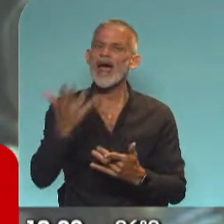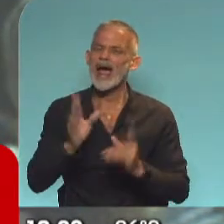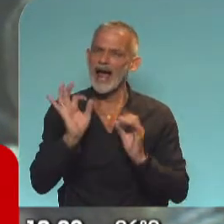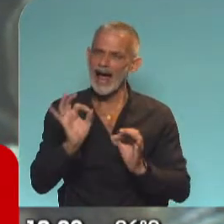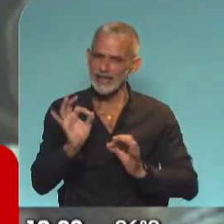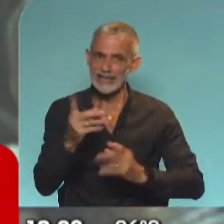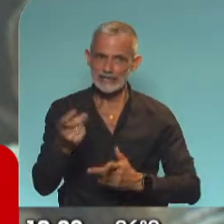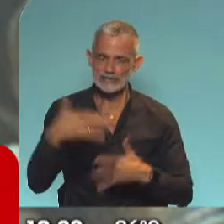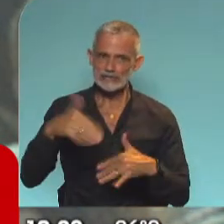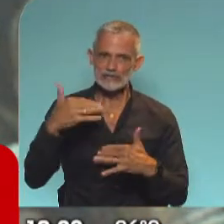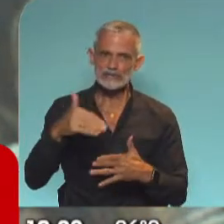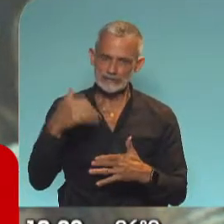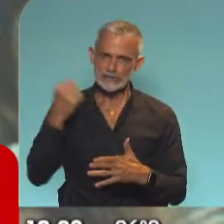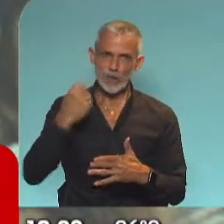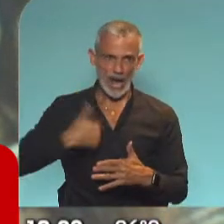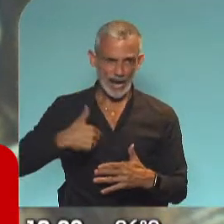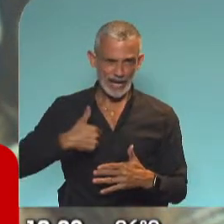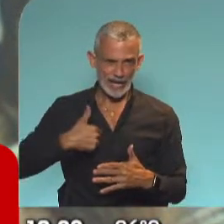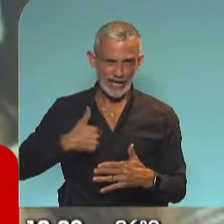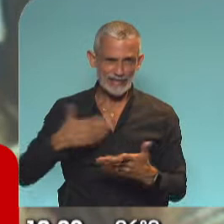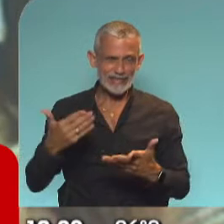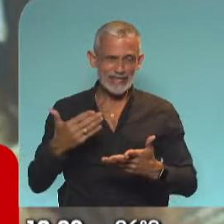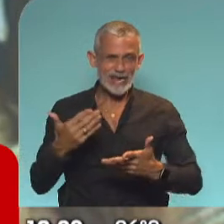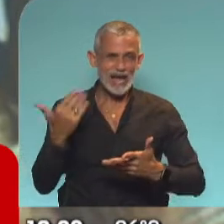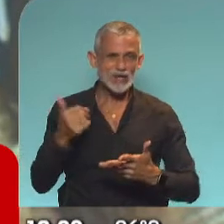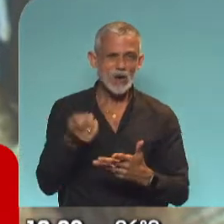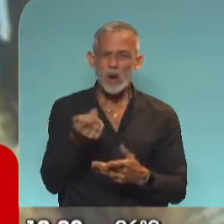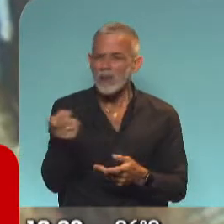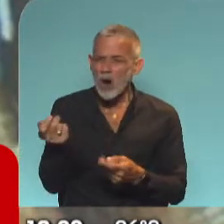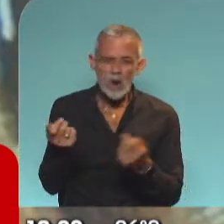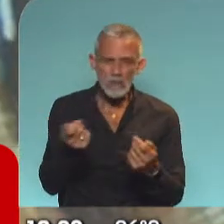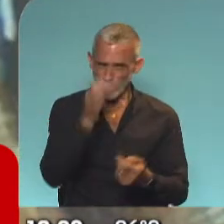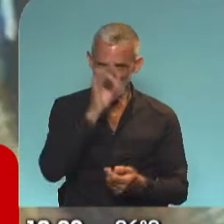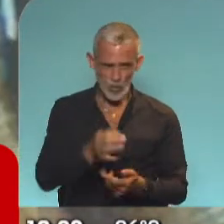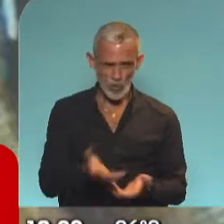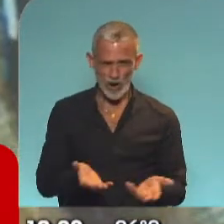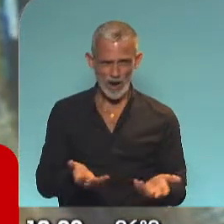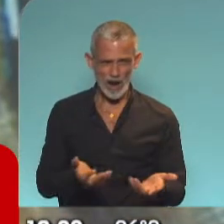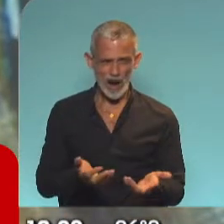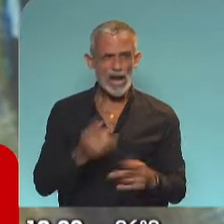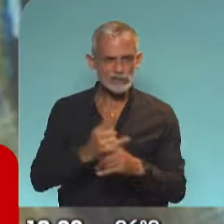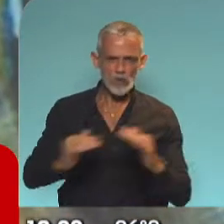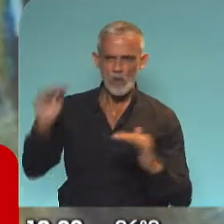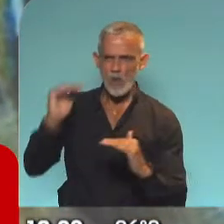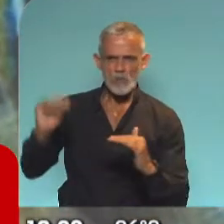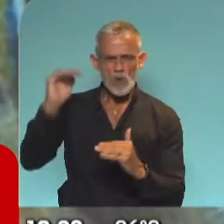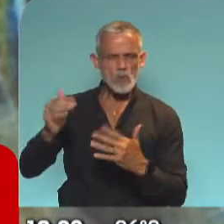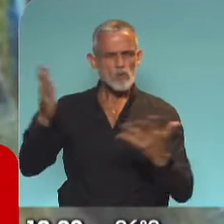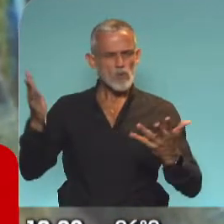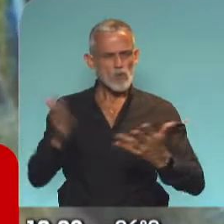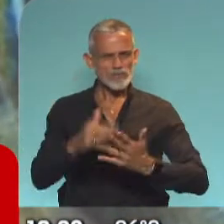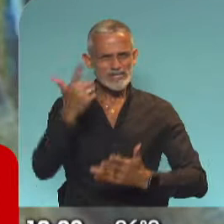un dato a tener en cuenta. Argentina nunca contó pocas muertes en sus reportes. Sí, además es un